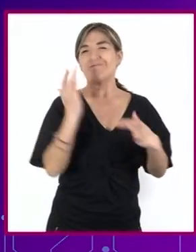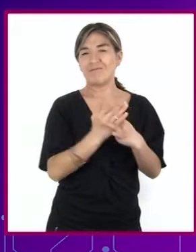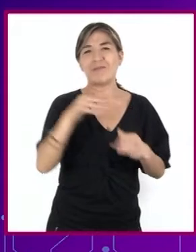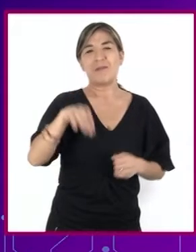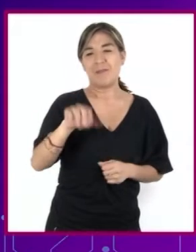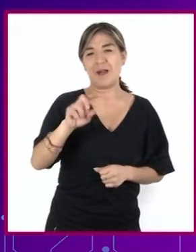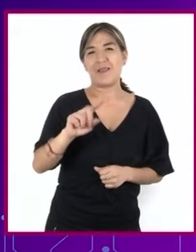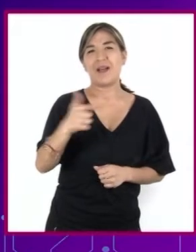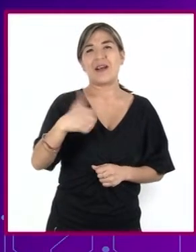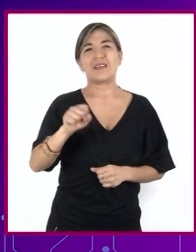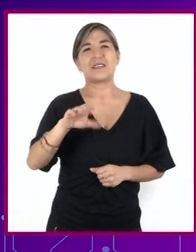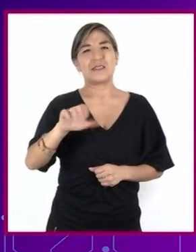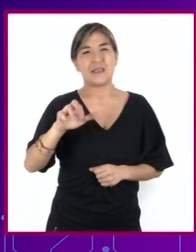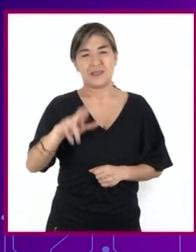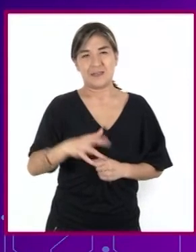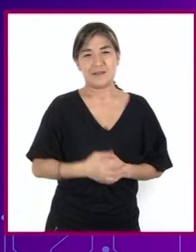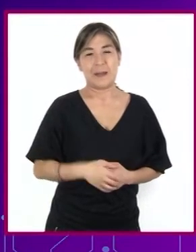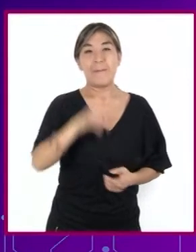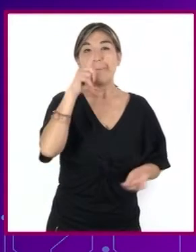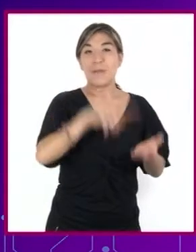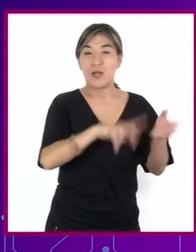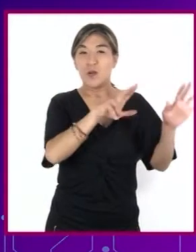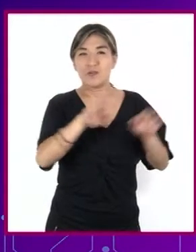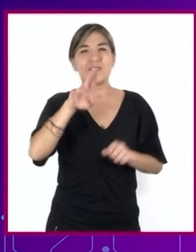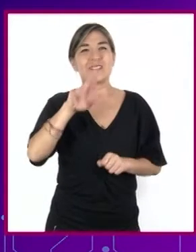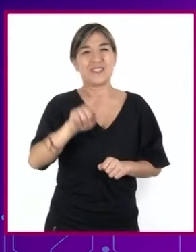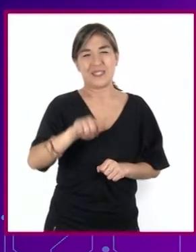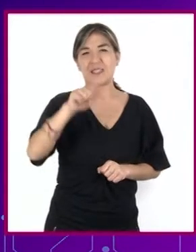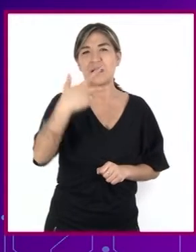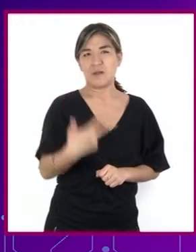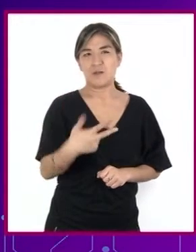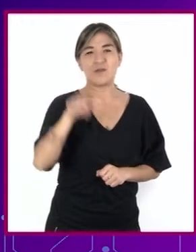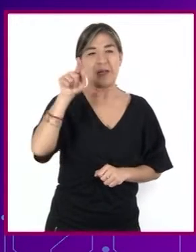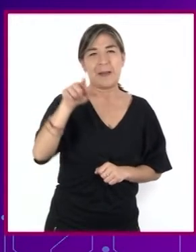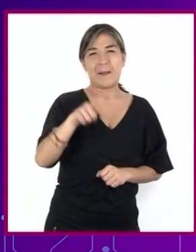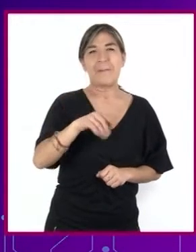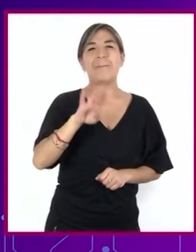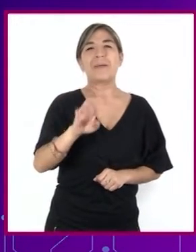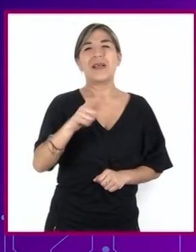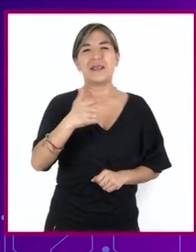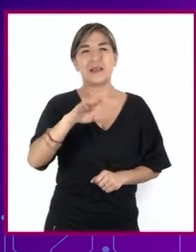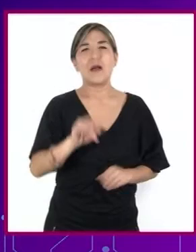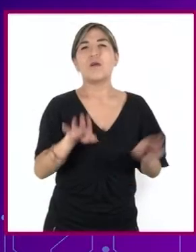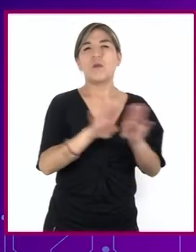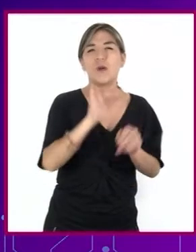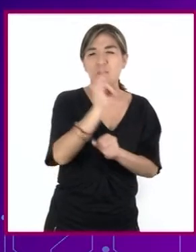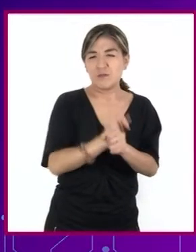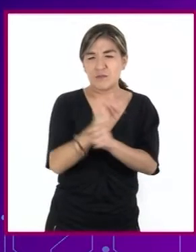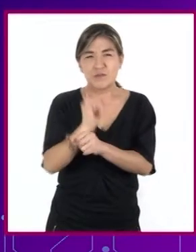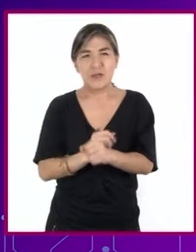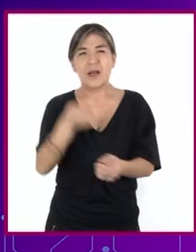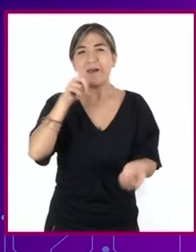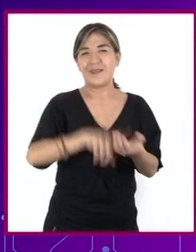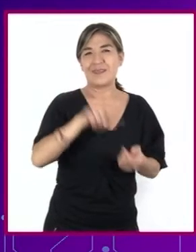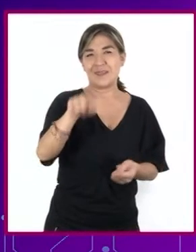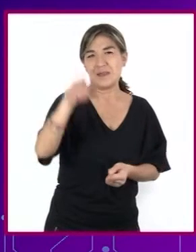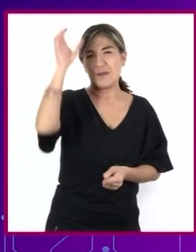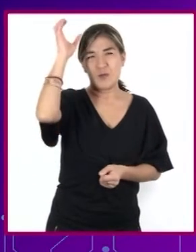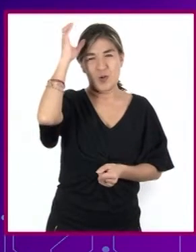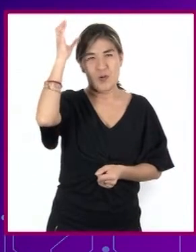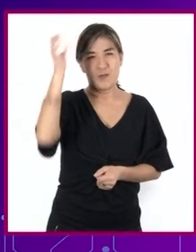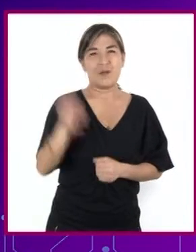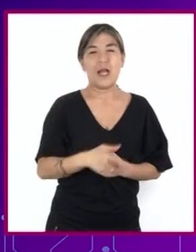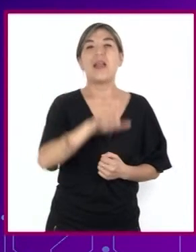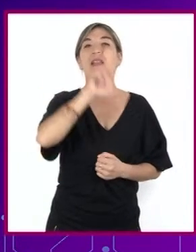En 1878, Bélgica realizó una supuesta investigación científica en el Congo.